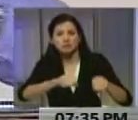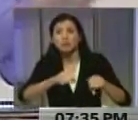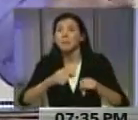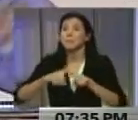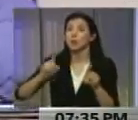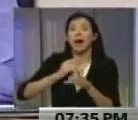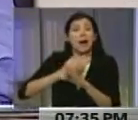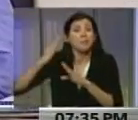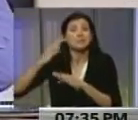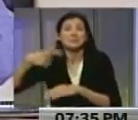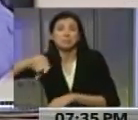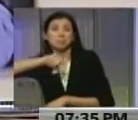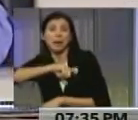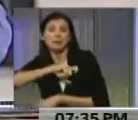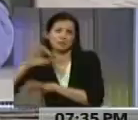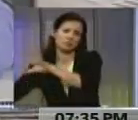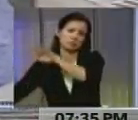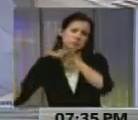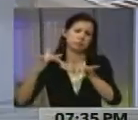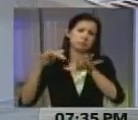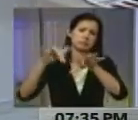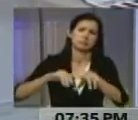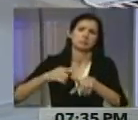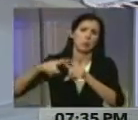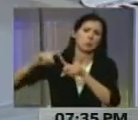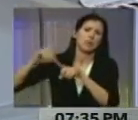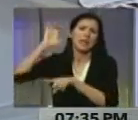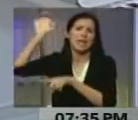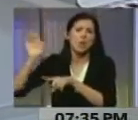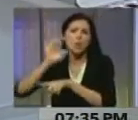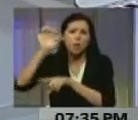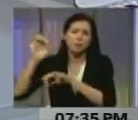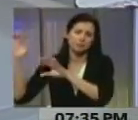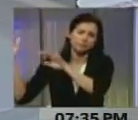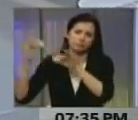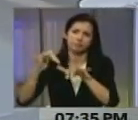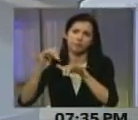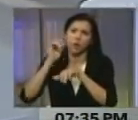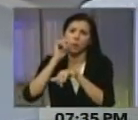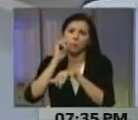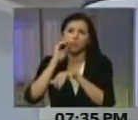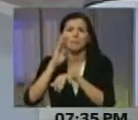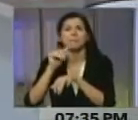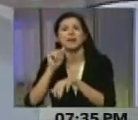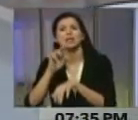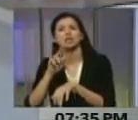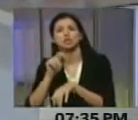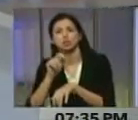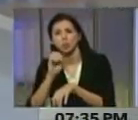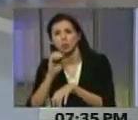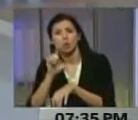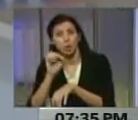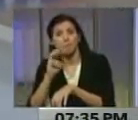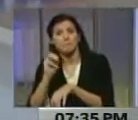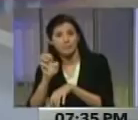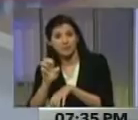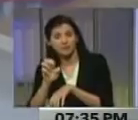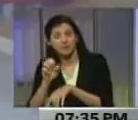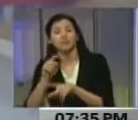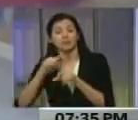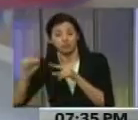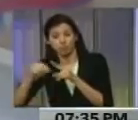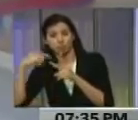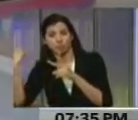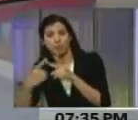España, todos los mundos que vinieron de España, desde Bartolomé de las Casas hasta los conquistadores como Pizarro,